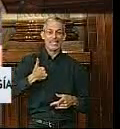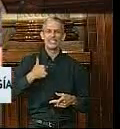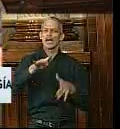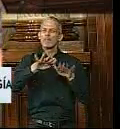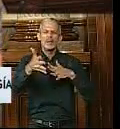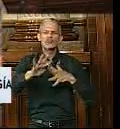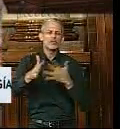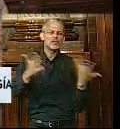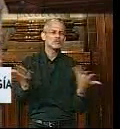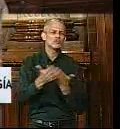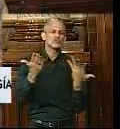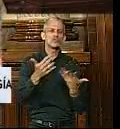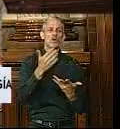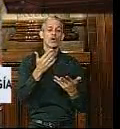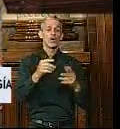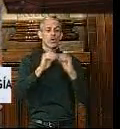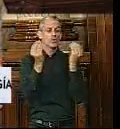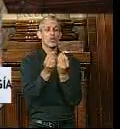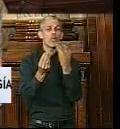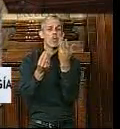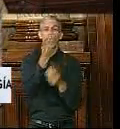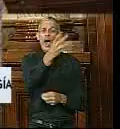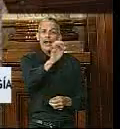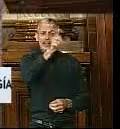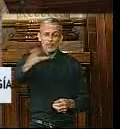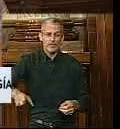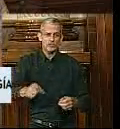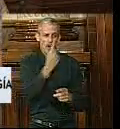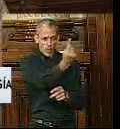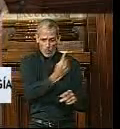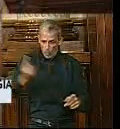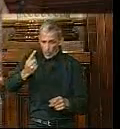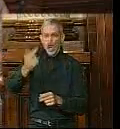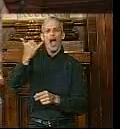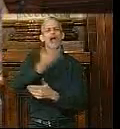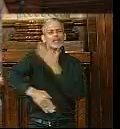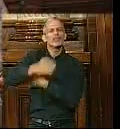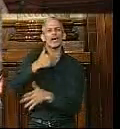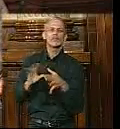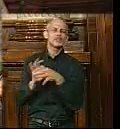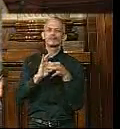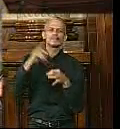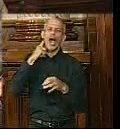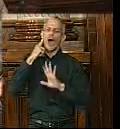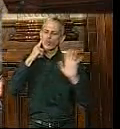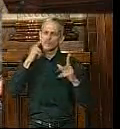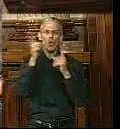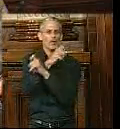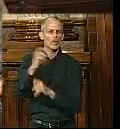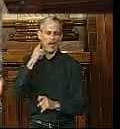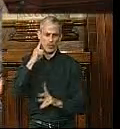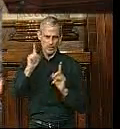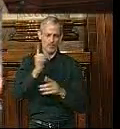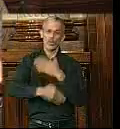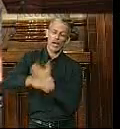o menos, 1 de cada 40 personas tiene alguna discapacidad vinculada a la audición. Sí.